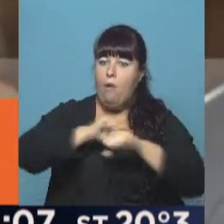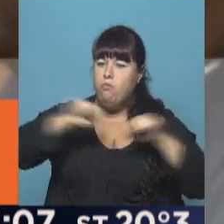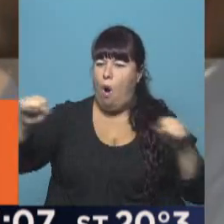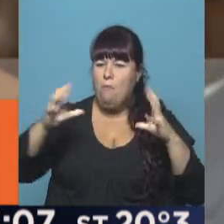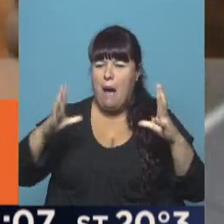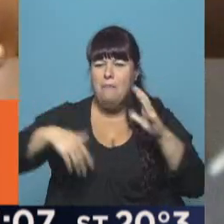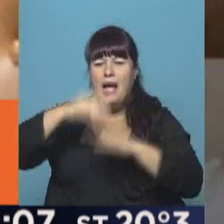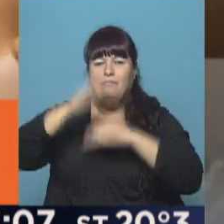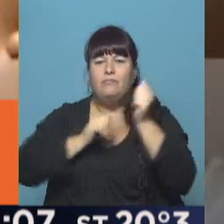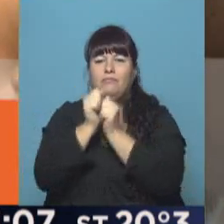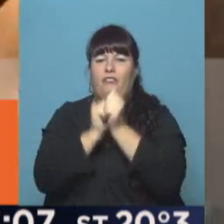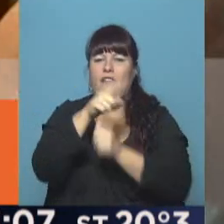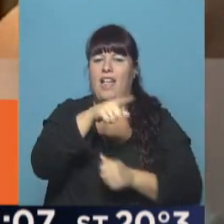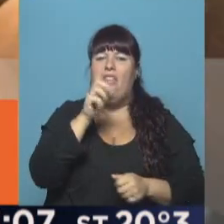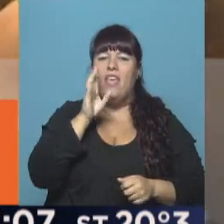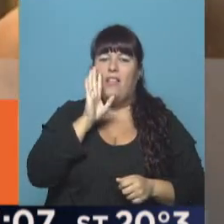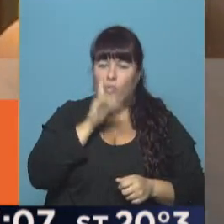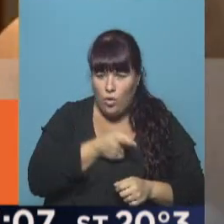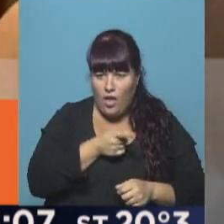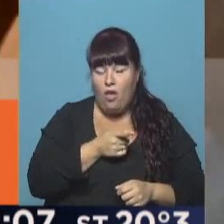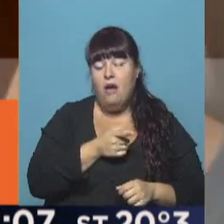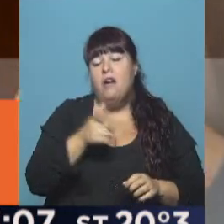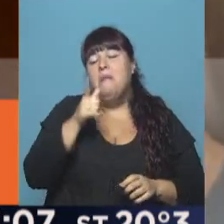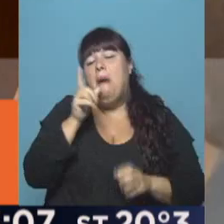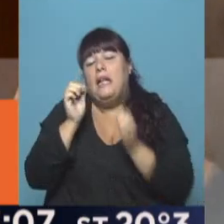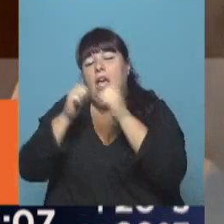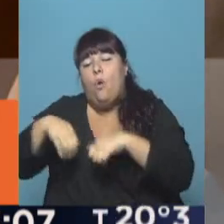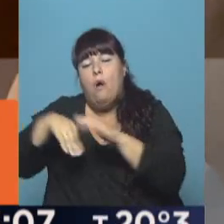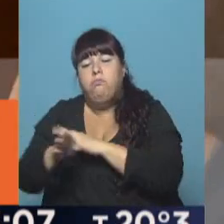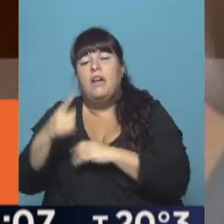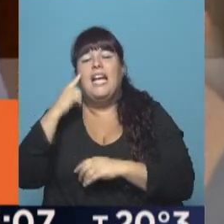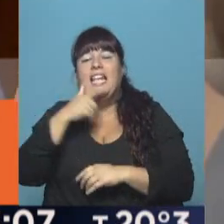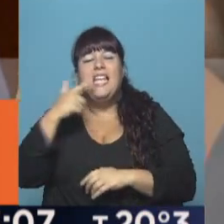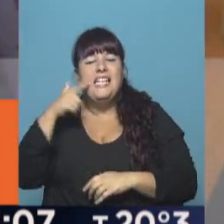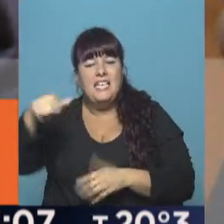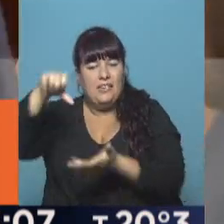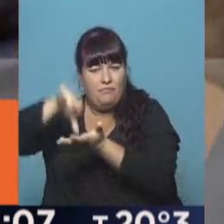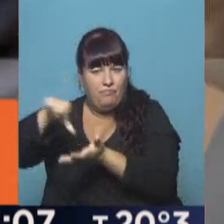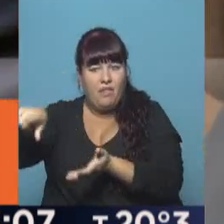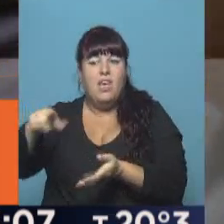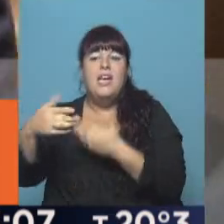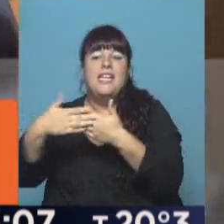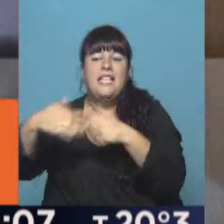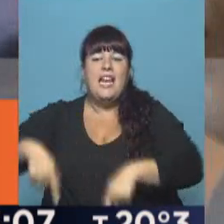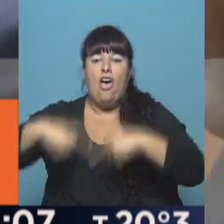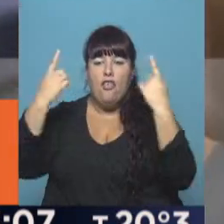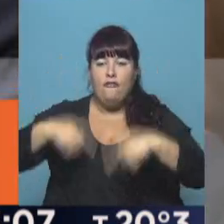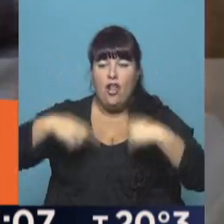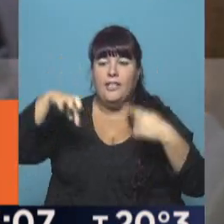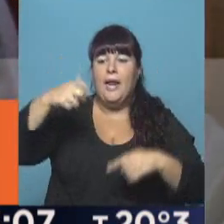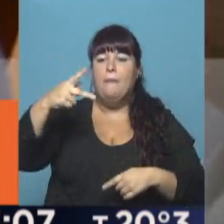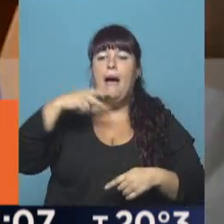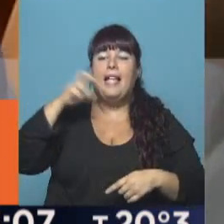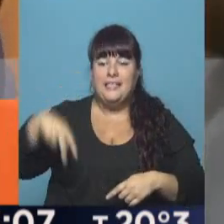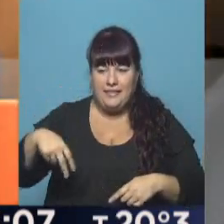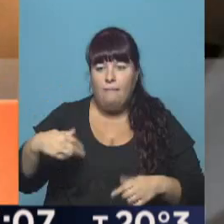bomba construida por el Pentágono sobre supuestas cuevas de ISIS en Afganistán, cerca de la frontera con Pakistán.